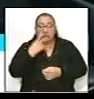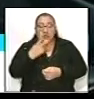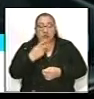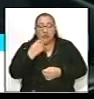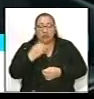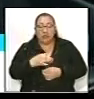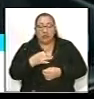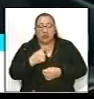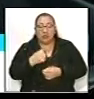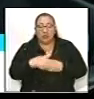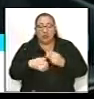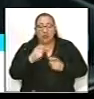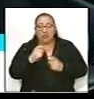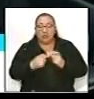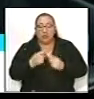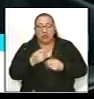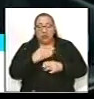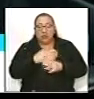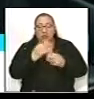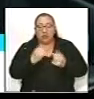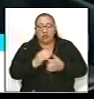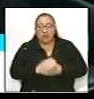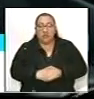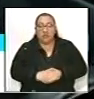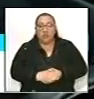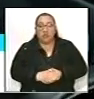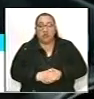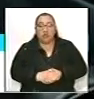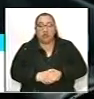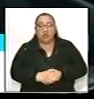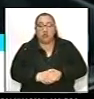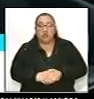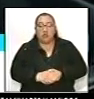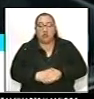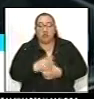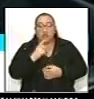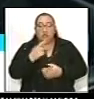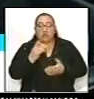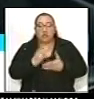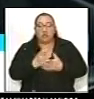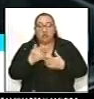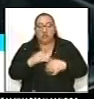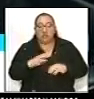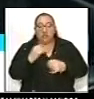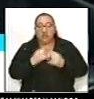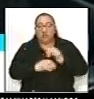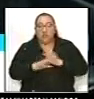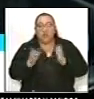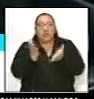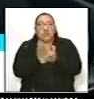Y lo vemos en las personas que actualmente están estudiando o ya han terminado de estudiar.